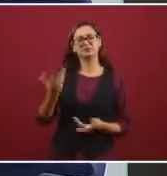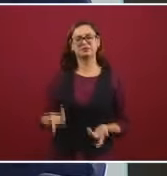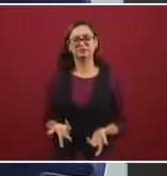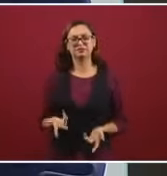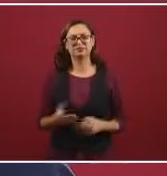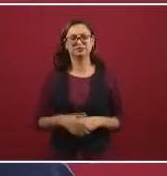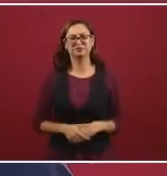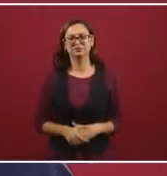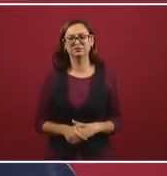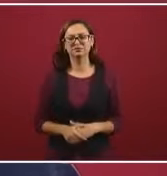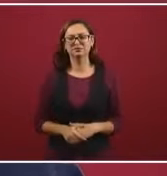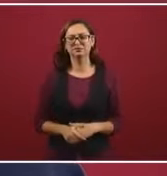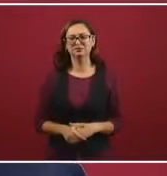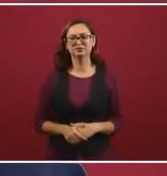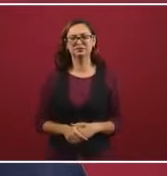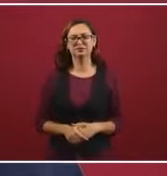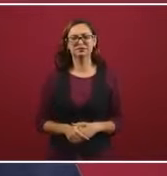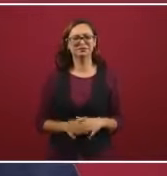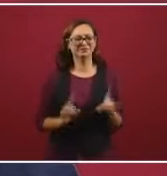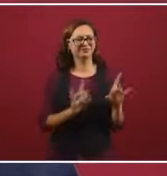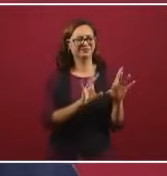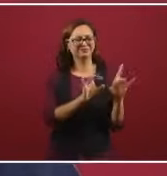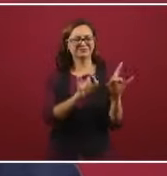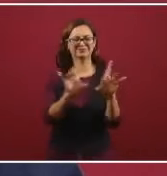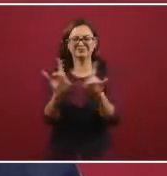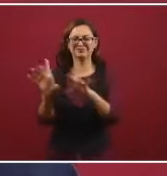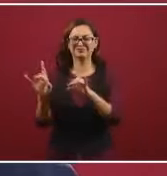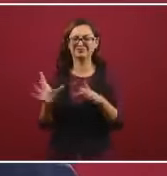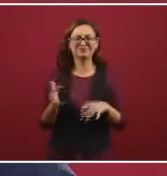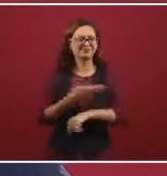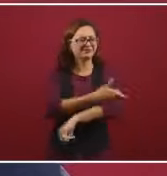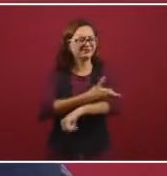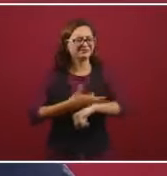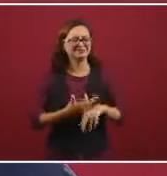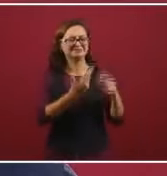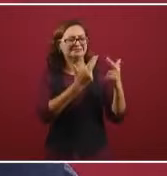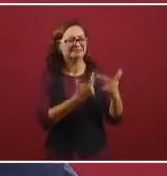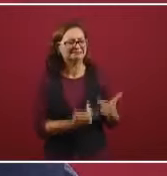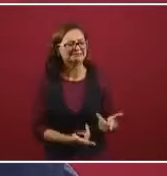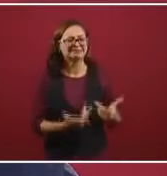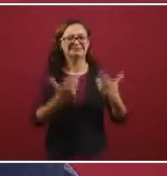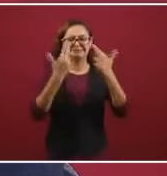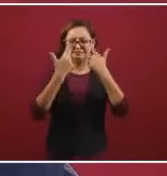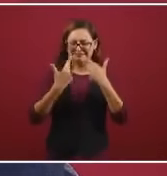sobre estos asuntos. La familia se afecta mucho.